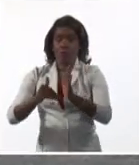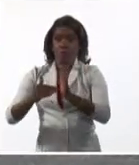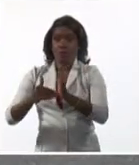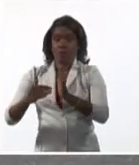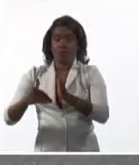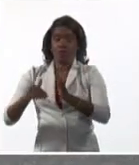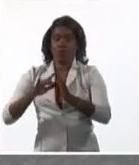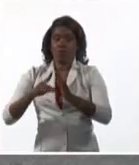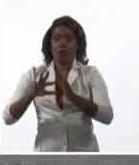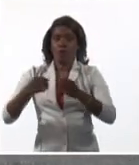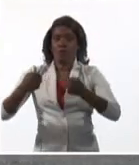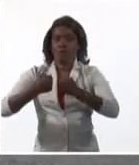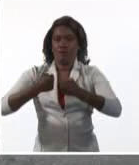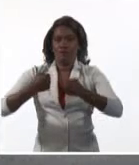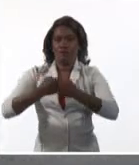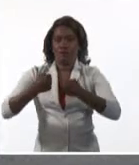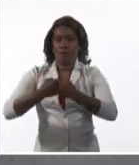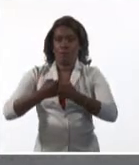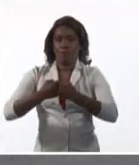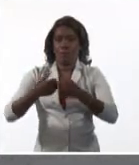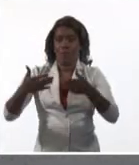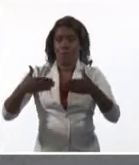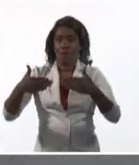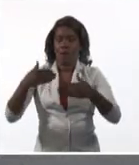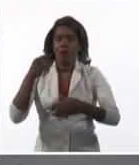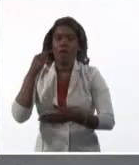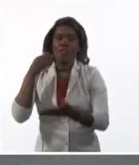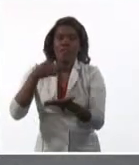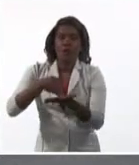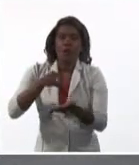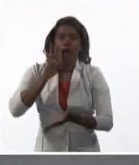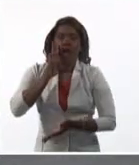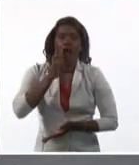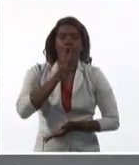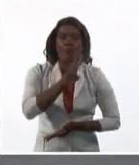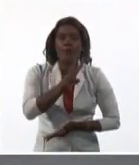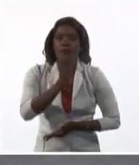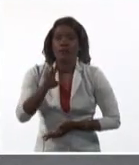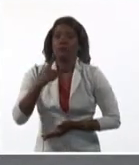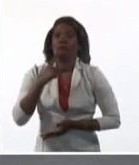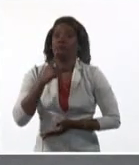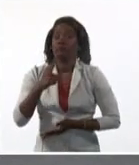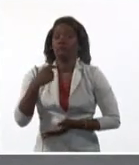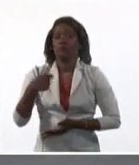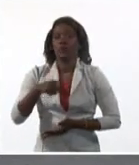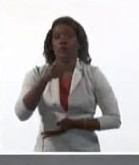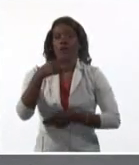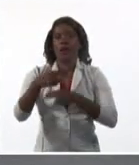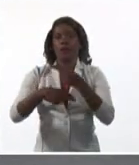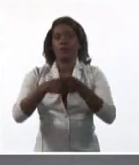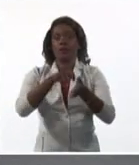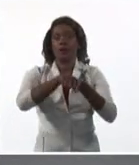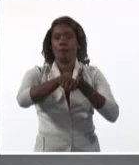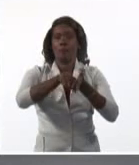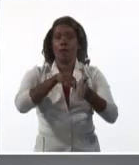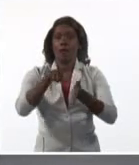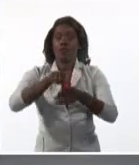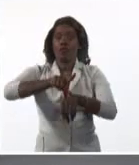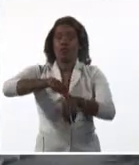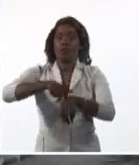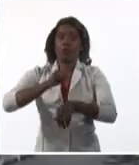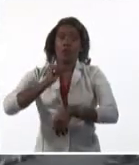autoridades panameñas acudieron al yacimiento para ver su estado y se debe elaborar un plan de cierre planificado que puede durar años.